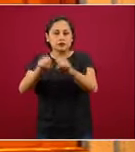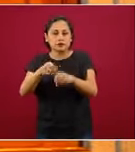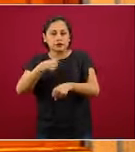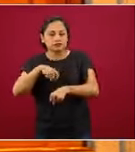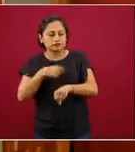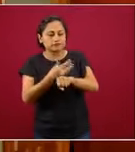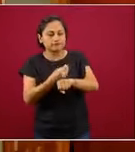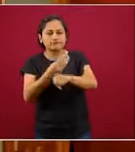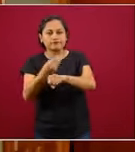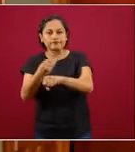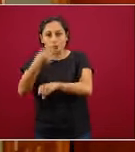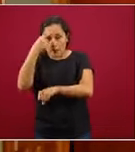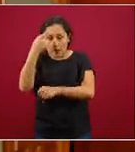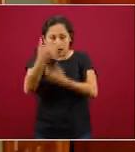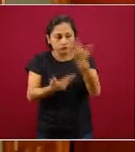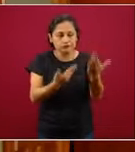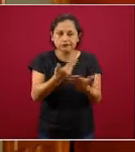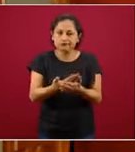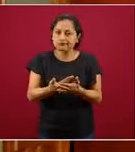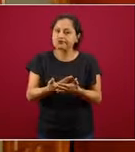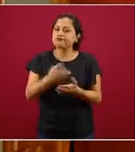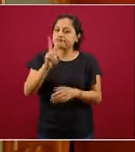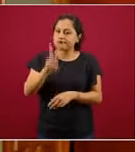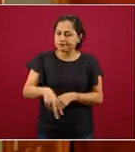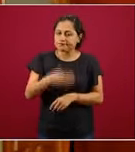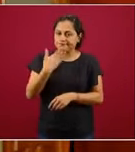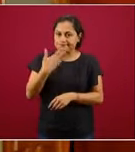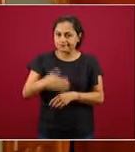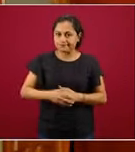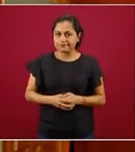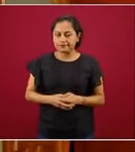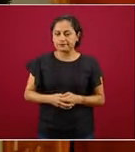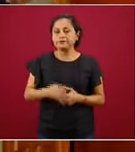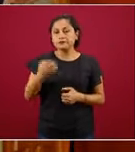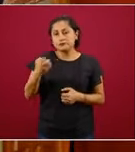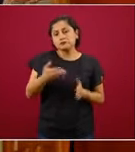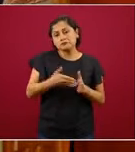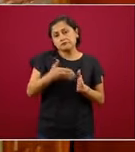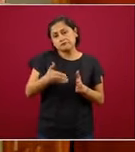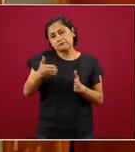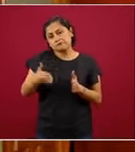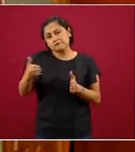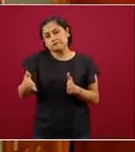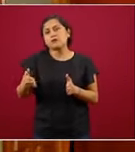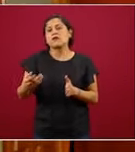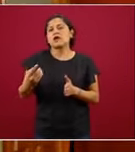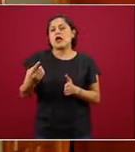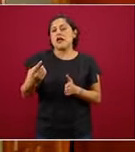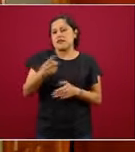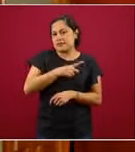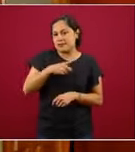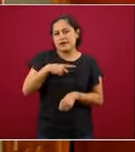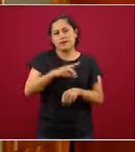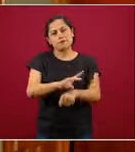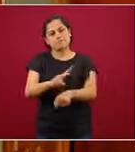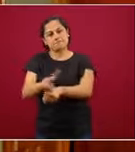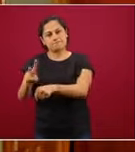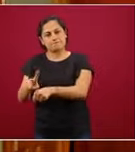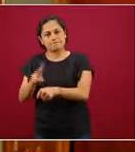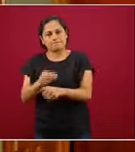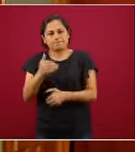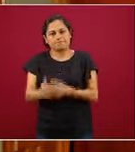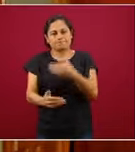en calidad de la atención. Entonces, esto también conlleva a un proceso de supervisión que requiere